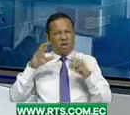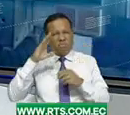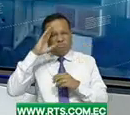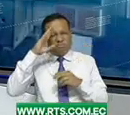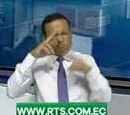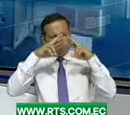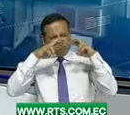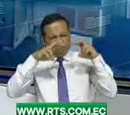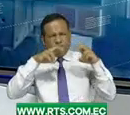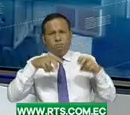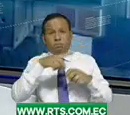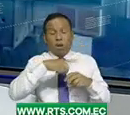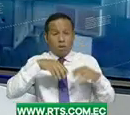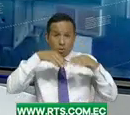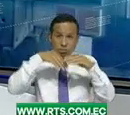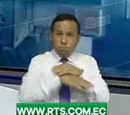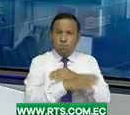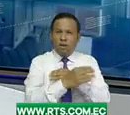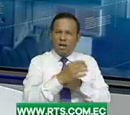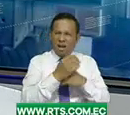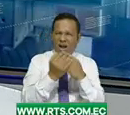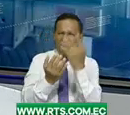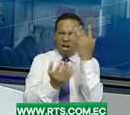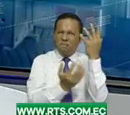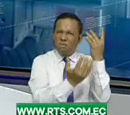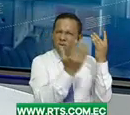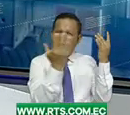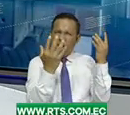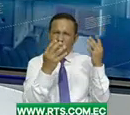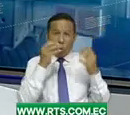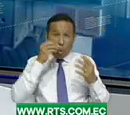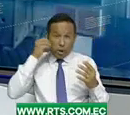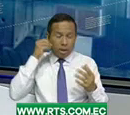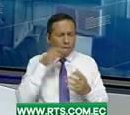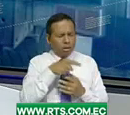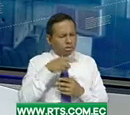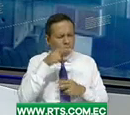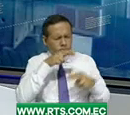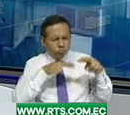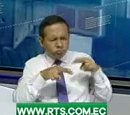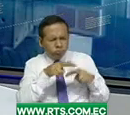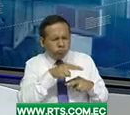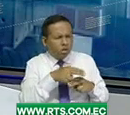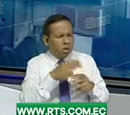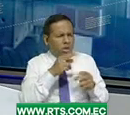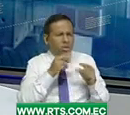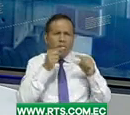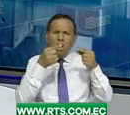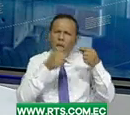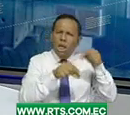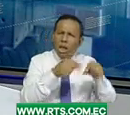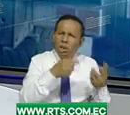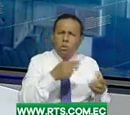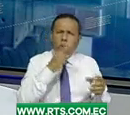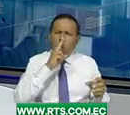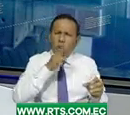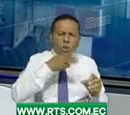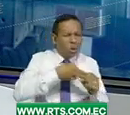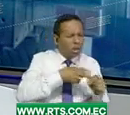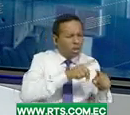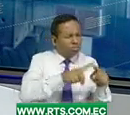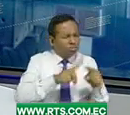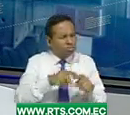de acetona, sustancia química sujeta a fiscalización y gasolina, que se sustraían con un acople de la línea de flujo